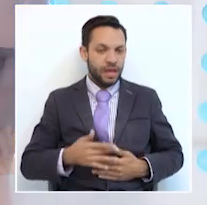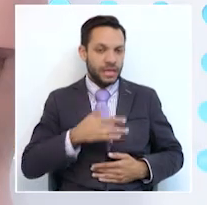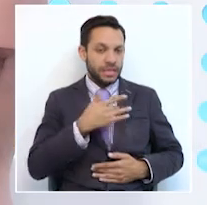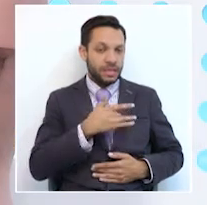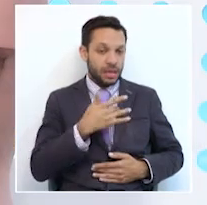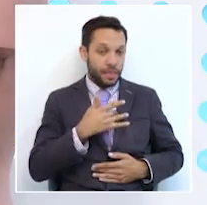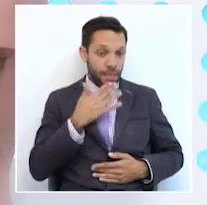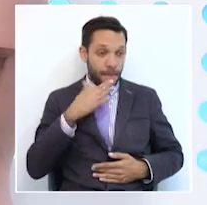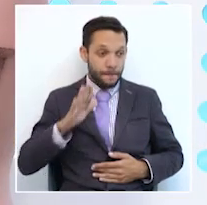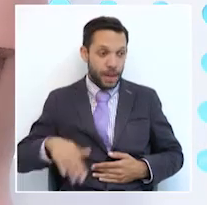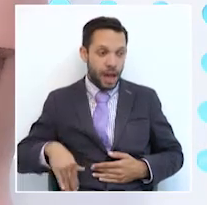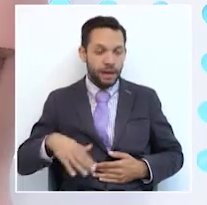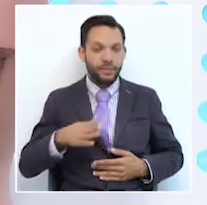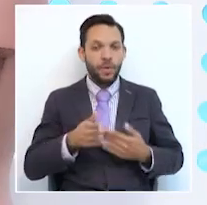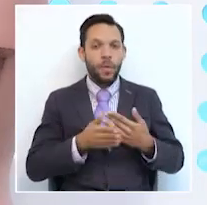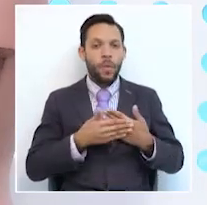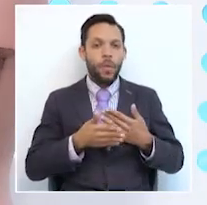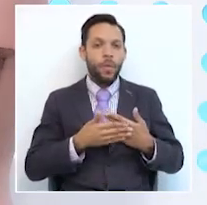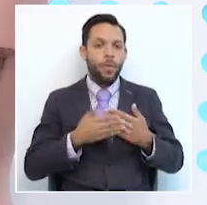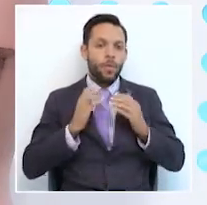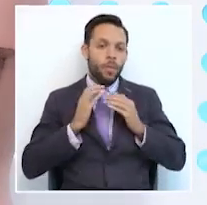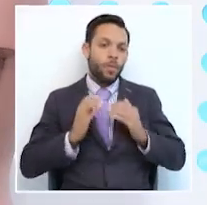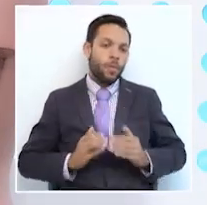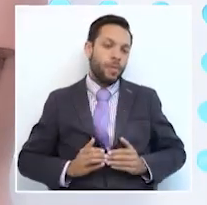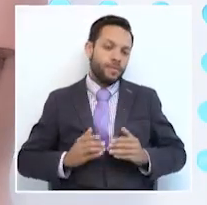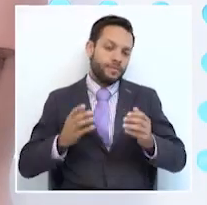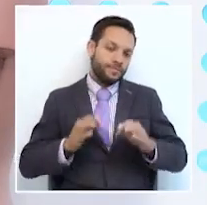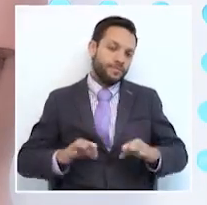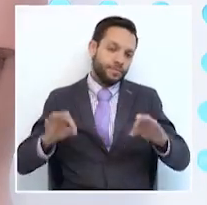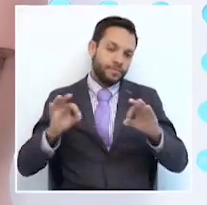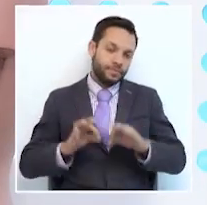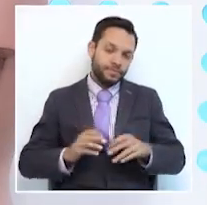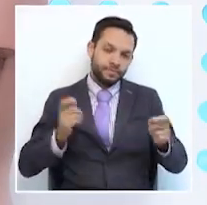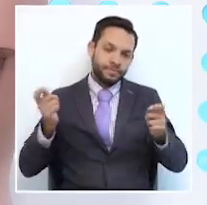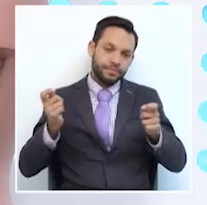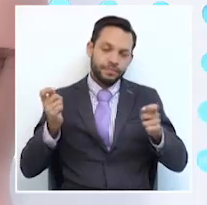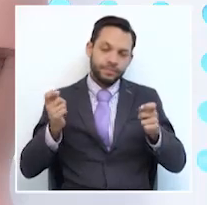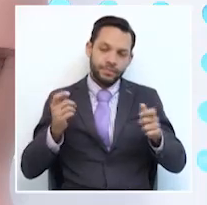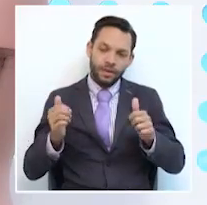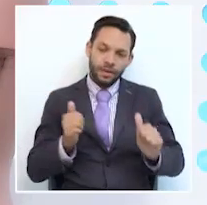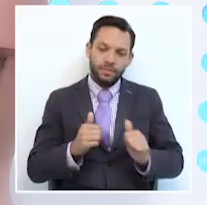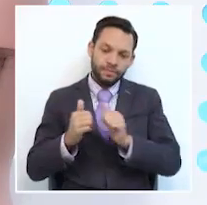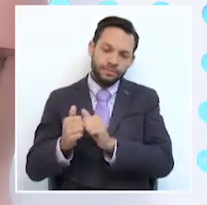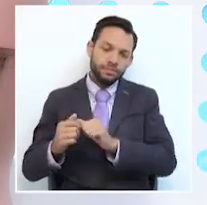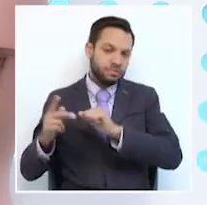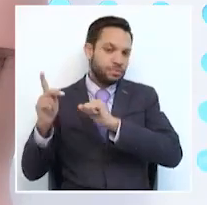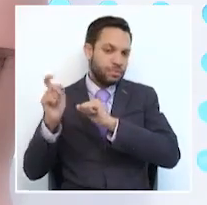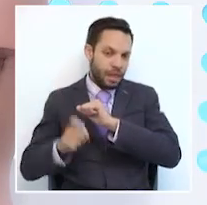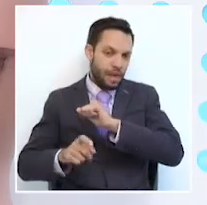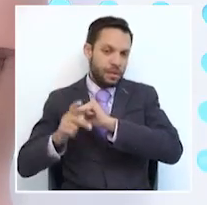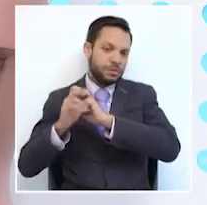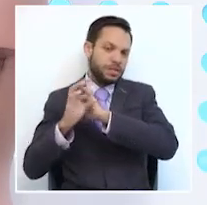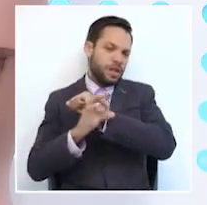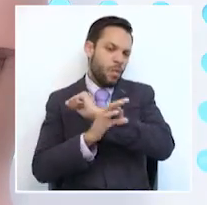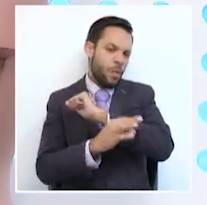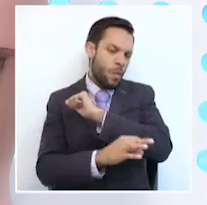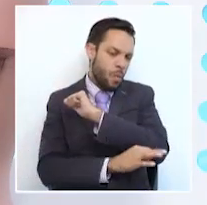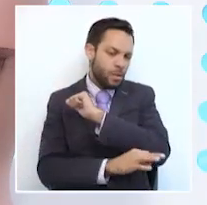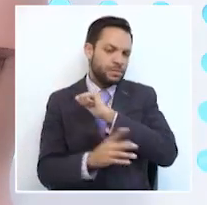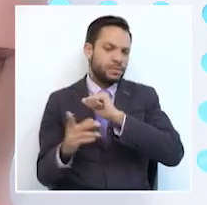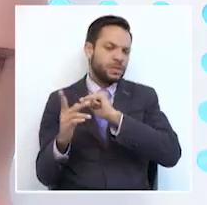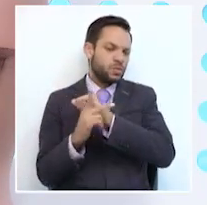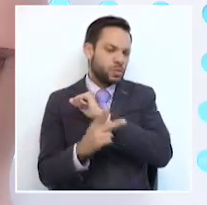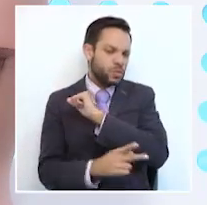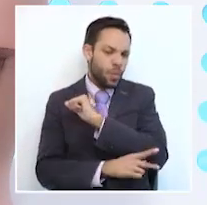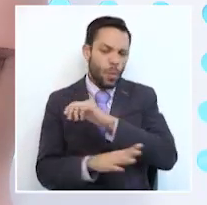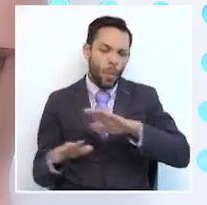entonces es muy importante ella tener un acompañamiento de psicoterapia cómo está emocionalmente